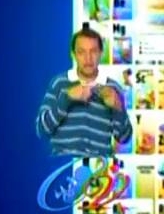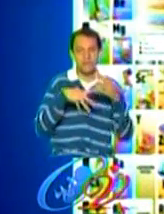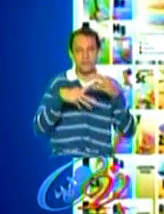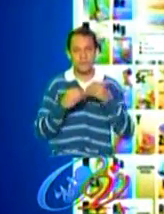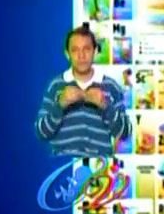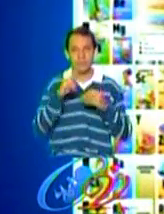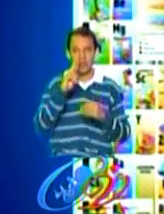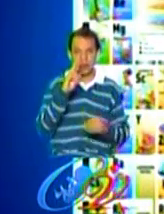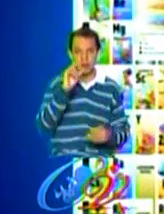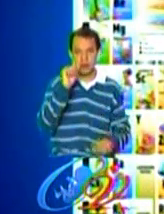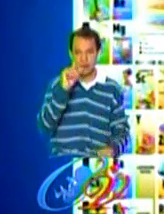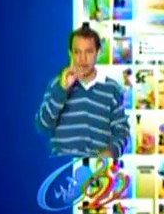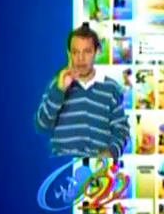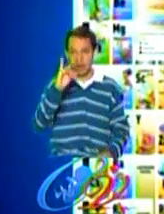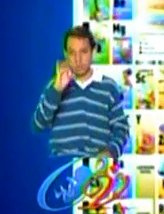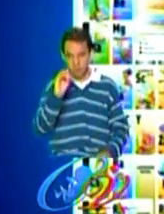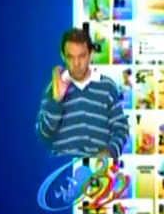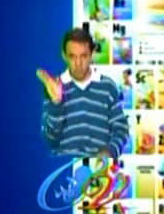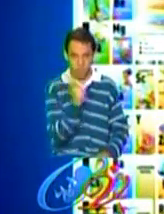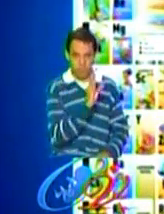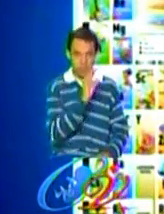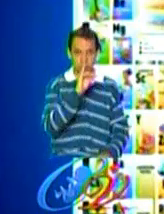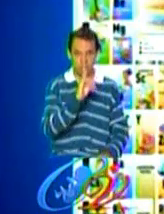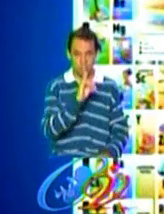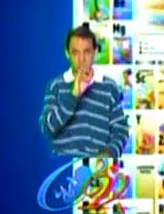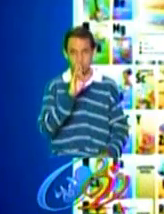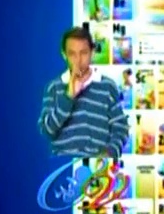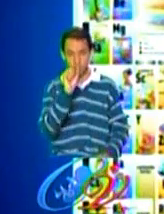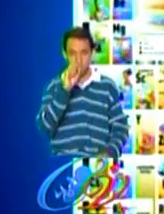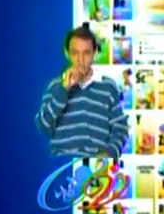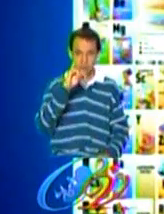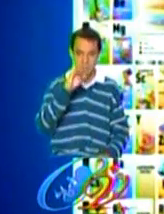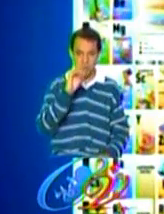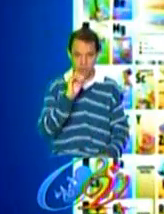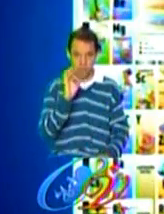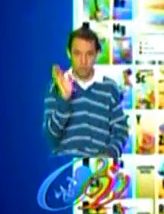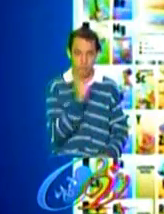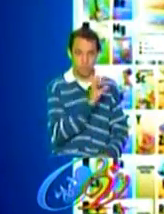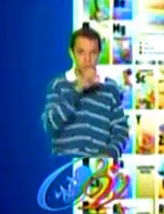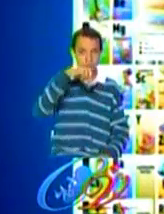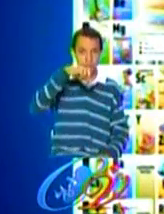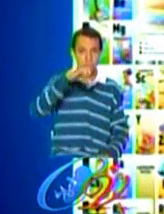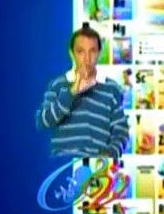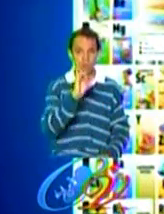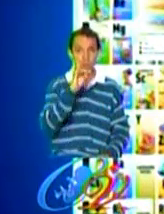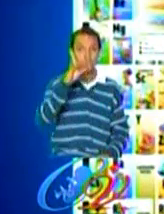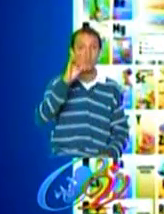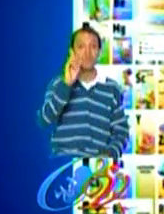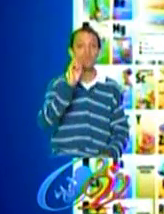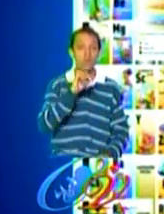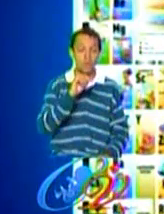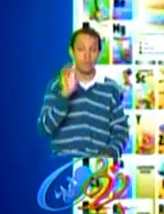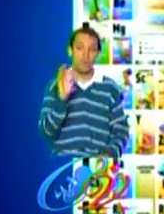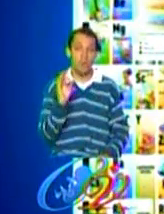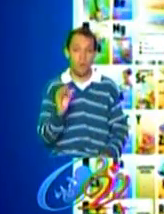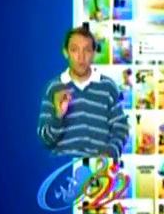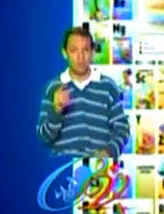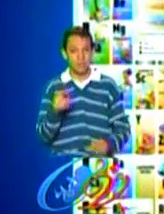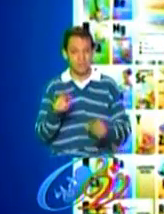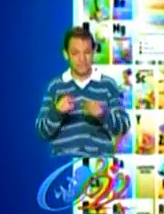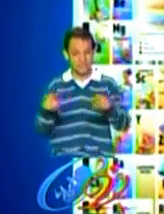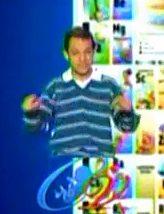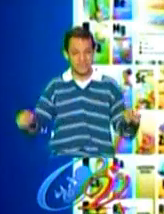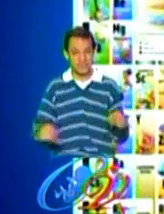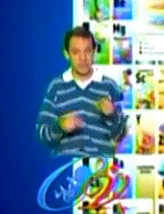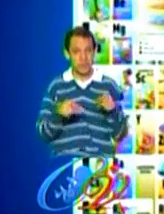radio, y tenemos otros que están presentes, por ejemplo, en los electrodomésticos y que